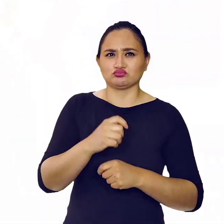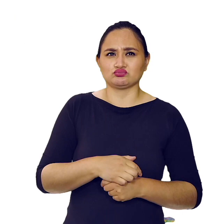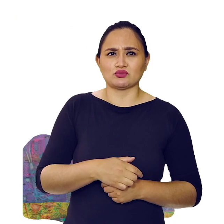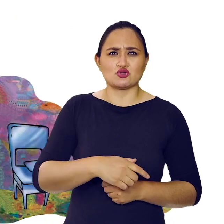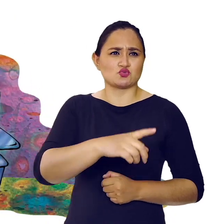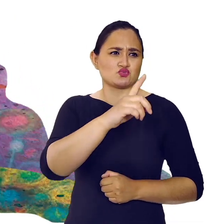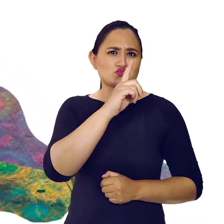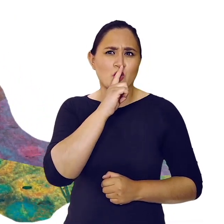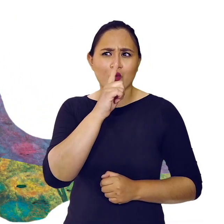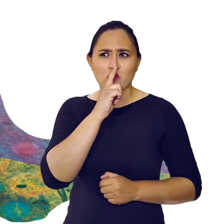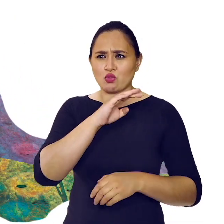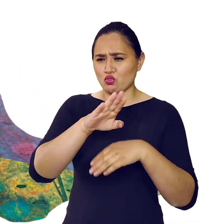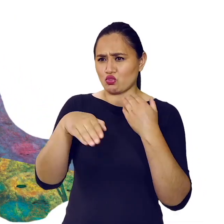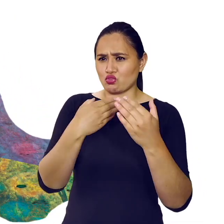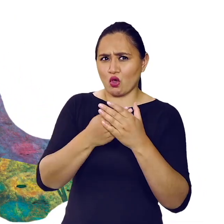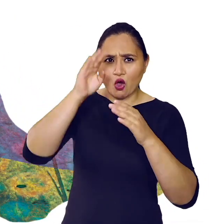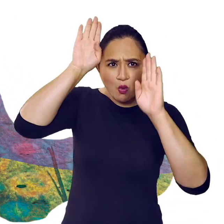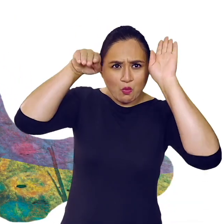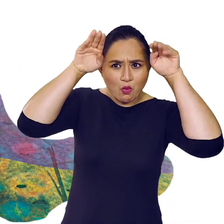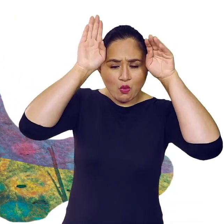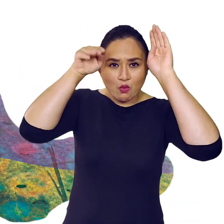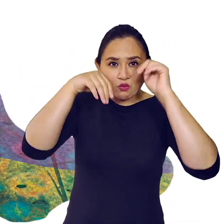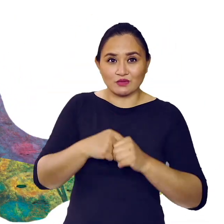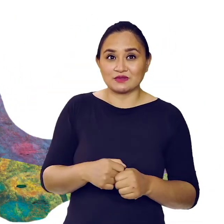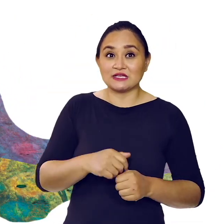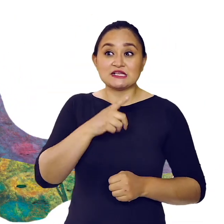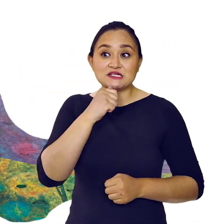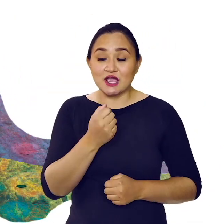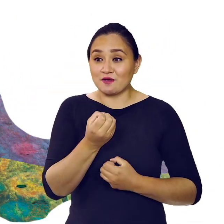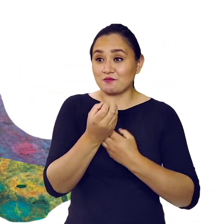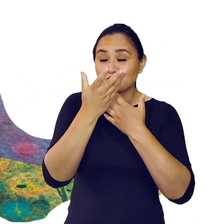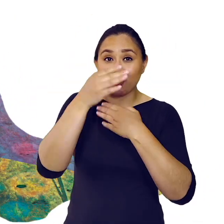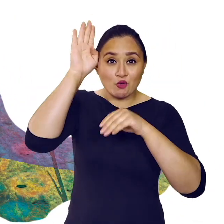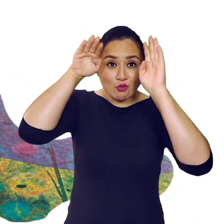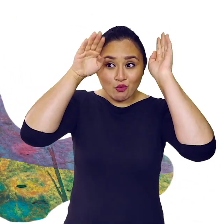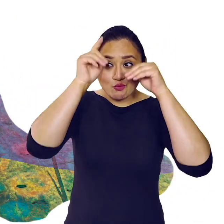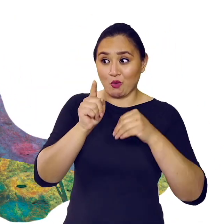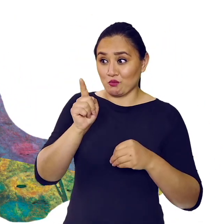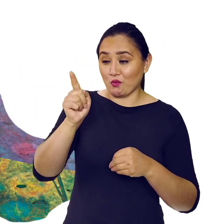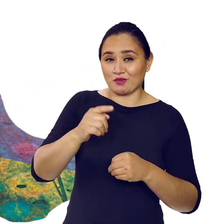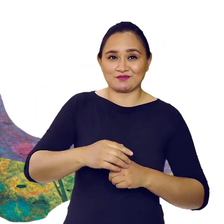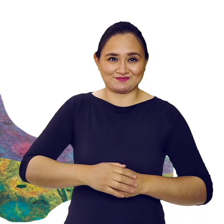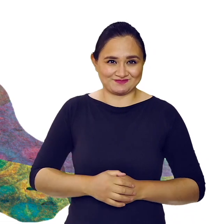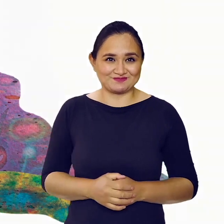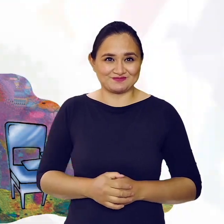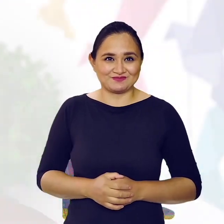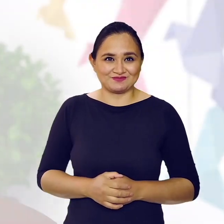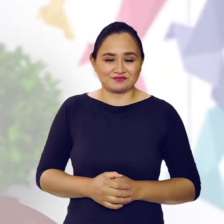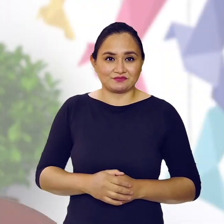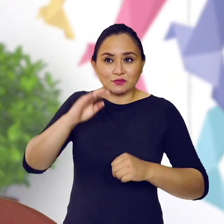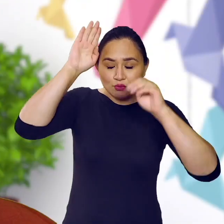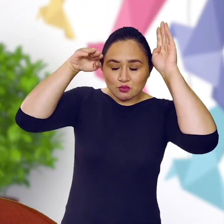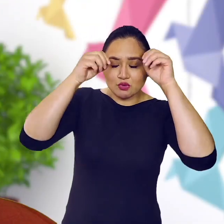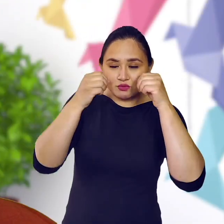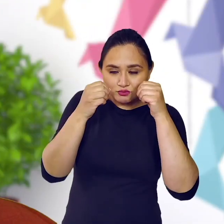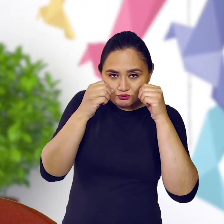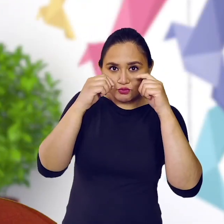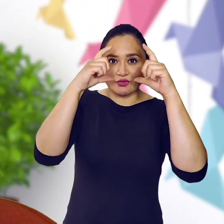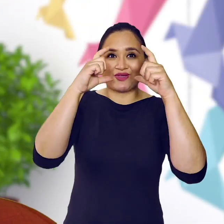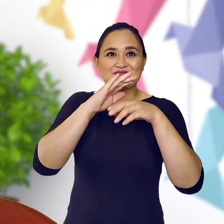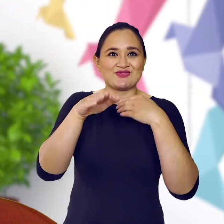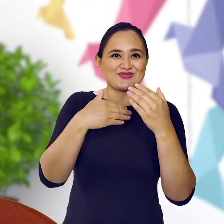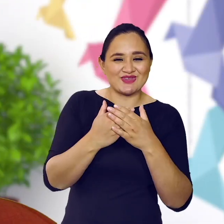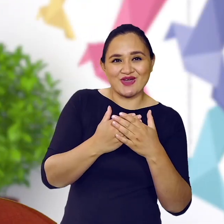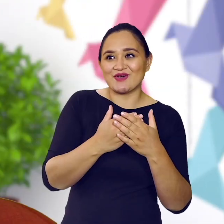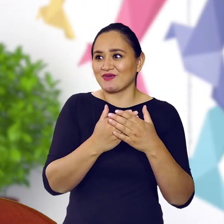gritó: «Silencio en la corte que el burro va a hablar. El que hable primero, burro será». Bruno se sorprendió al